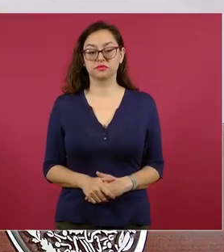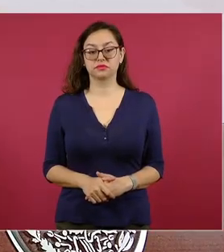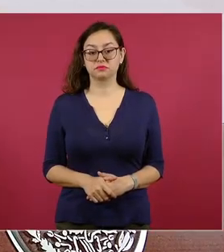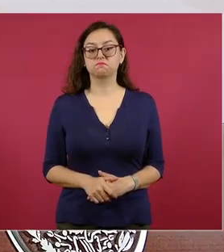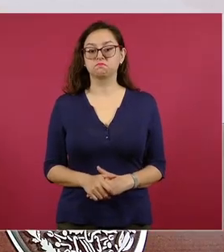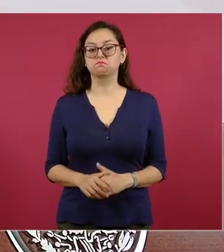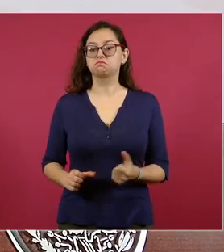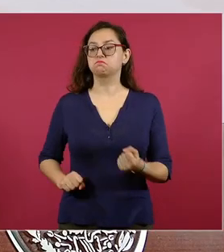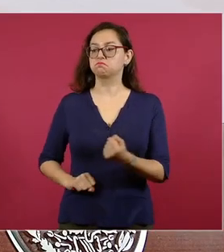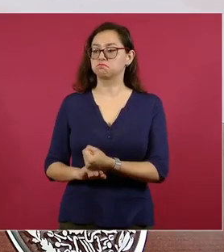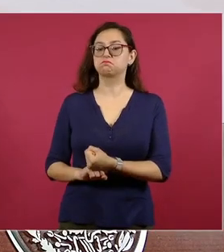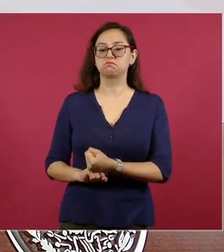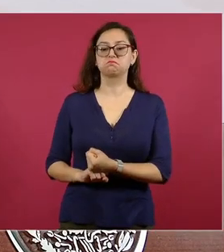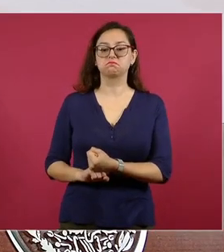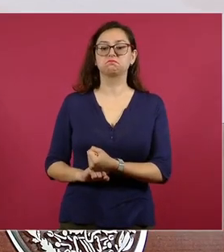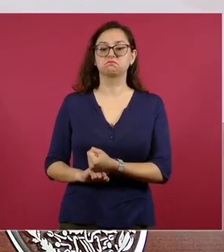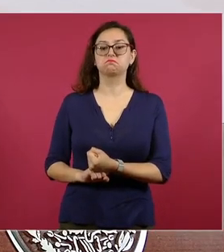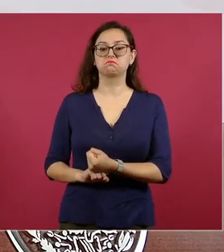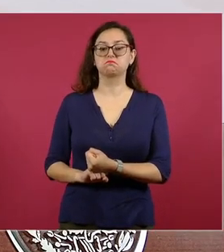la apoyo.